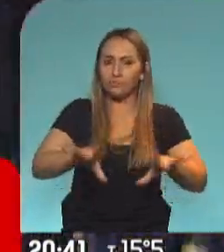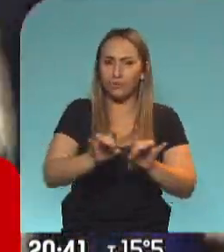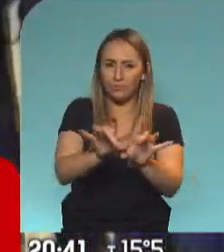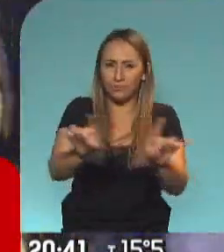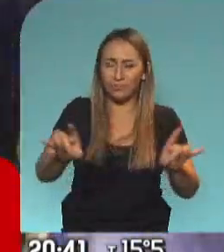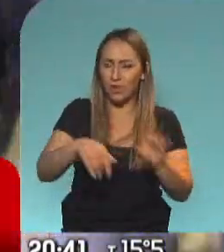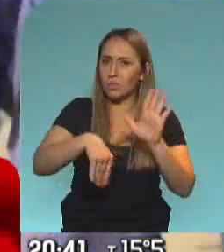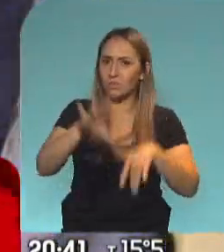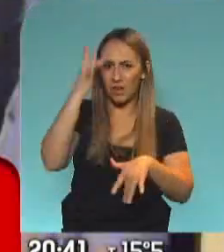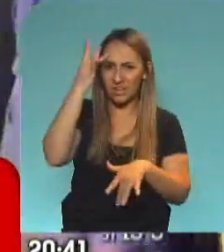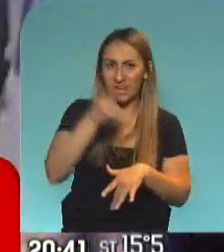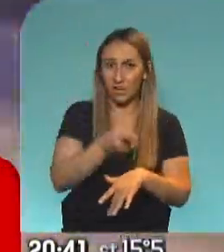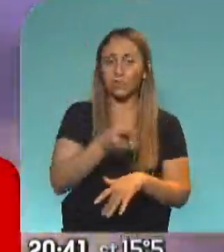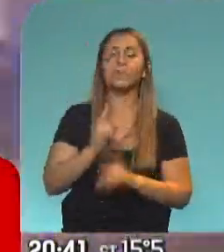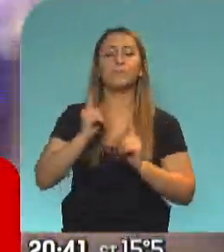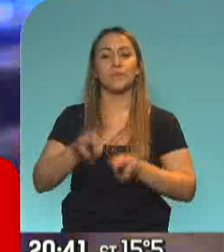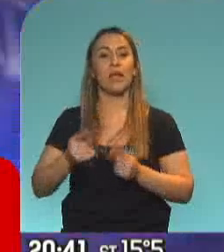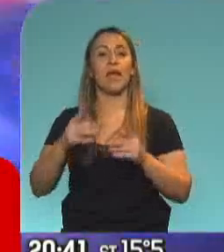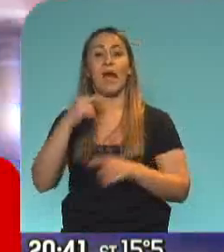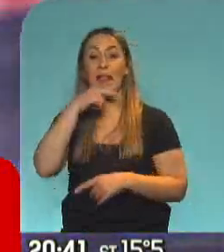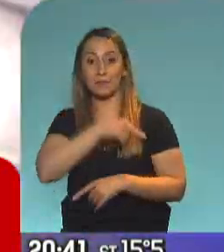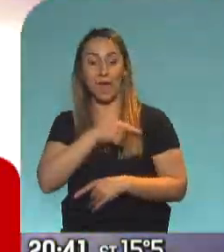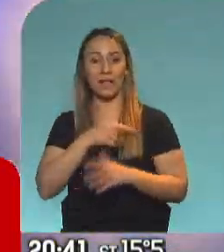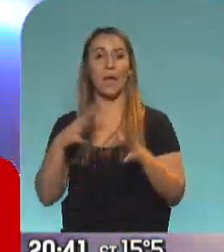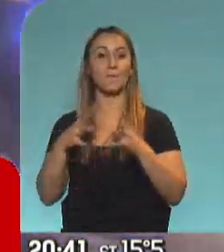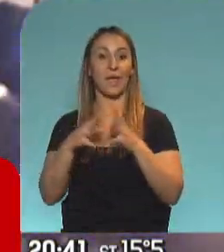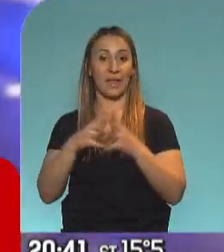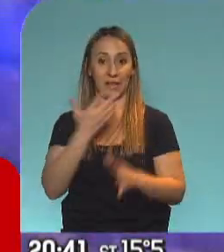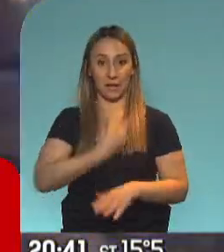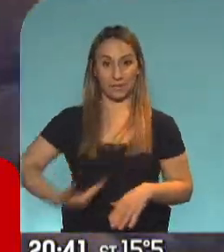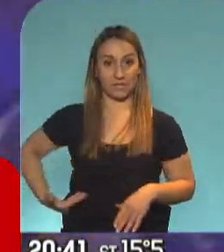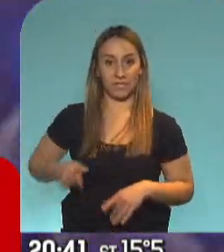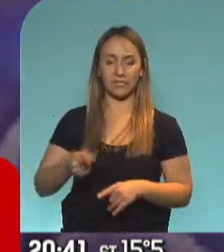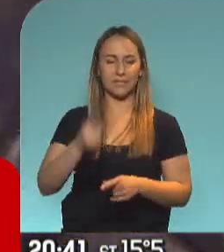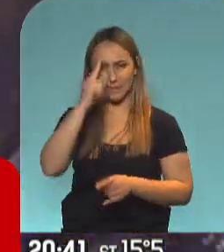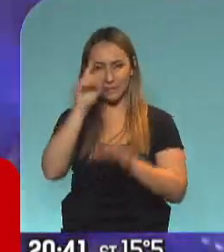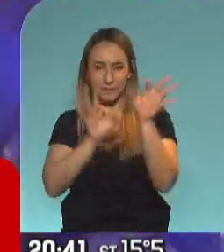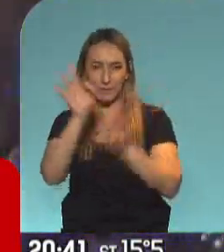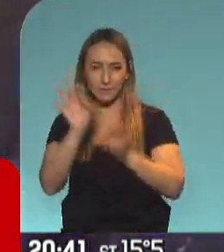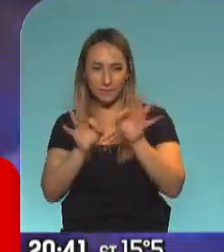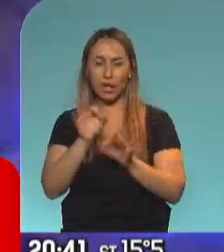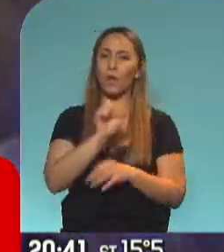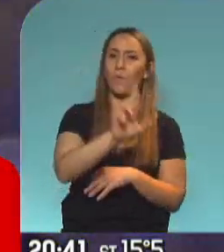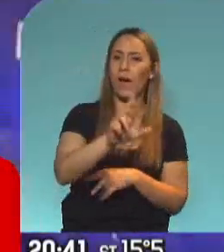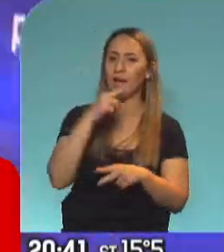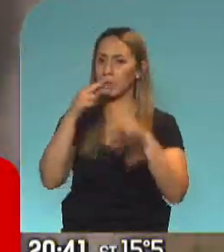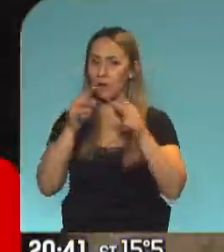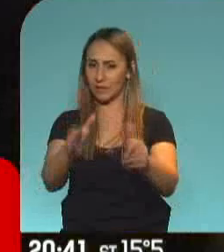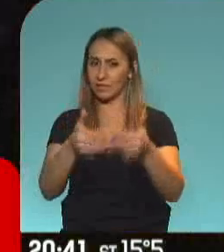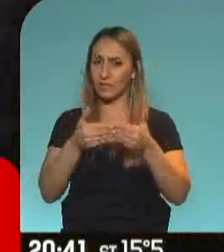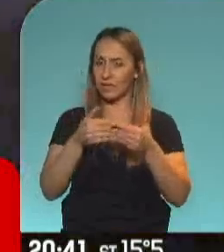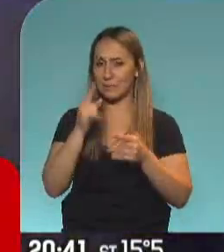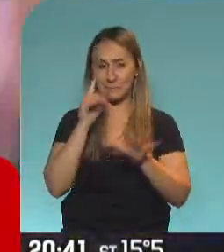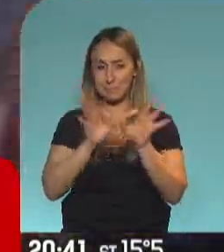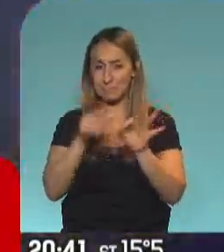parte, la canciller alemana Angela Merkel está considerando el cierre de restaurantes y bares. Con cerca de 11.000